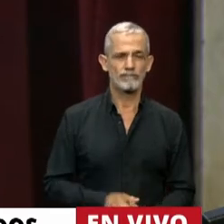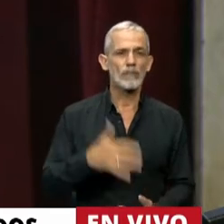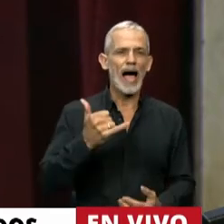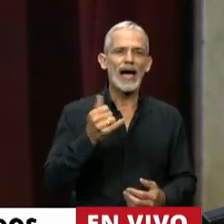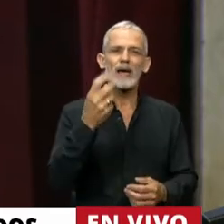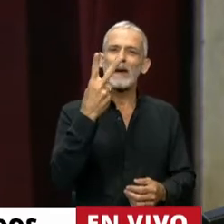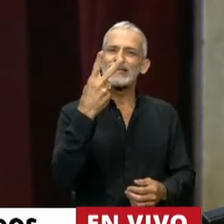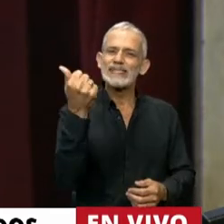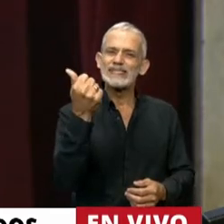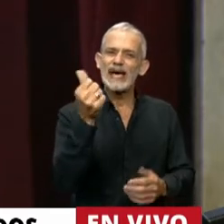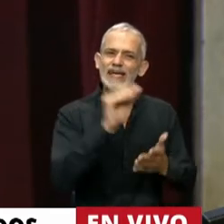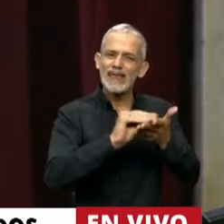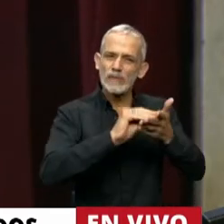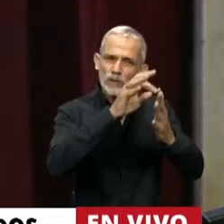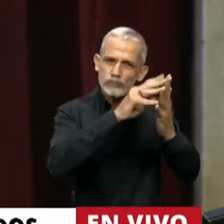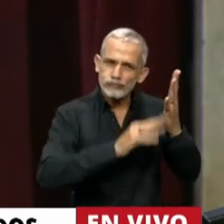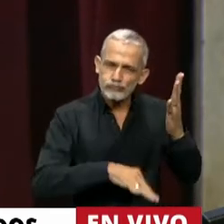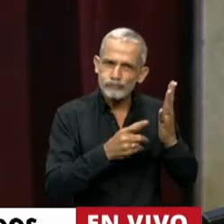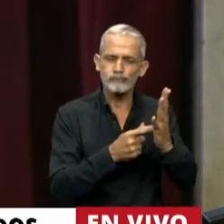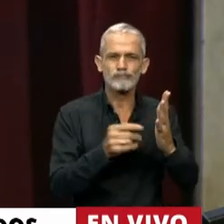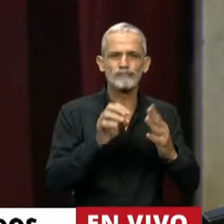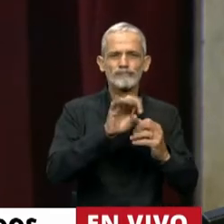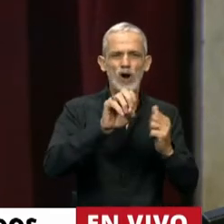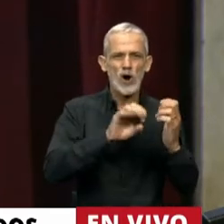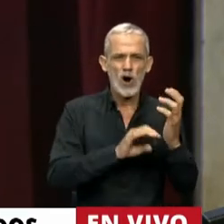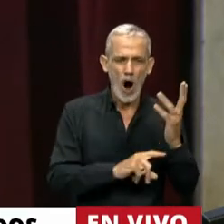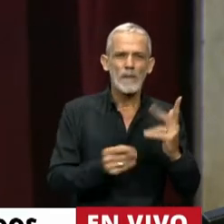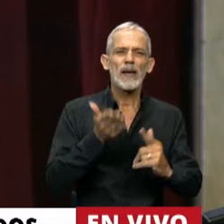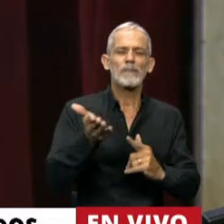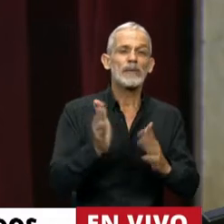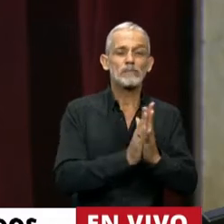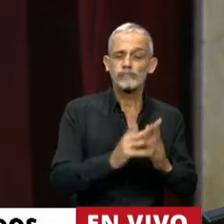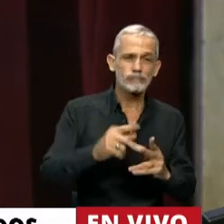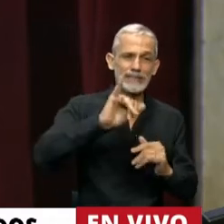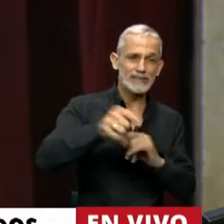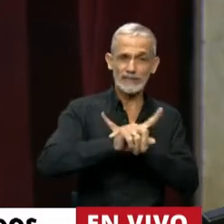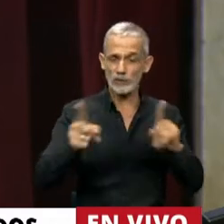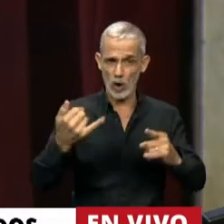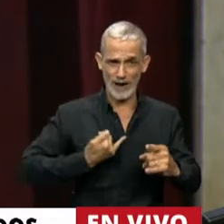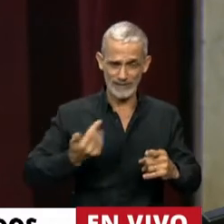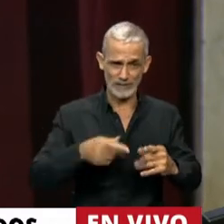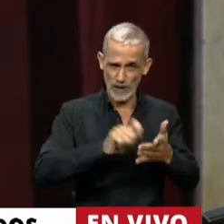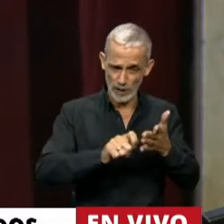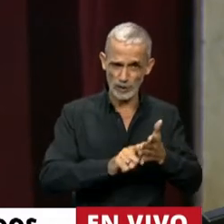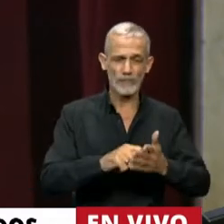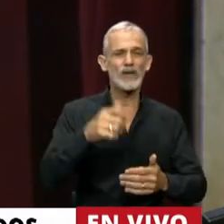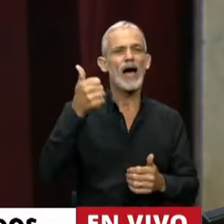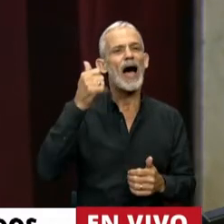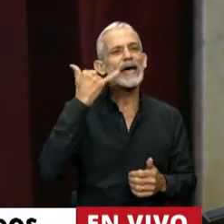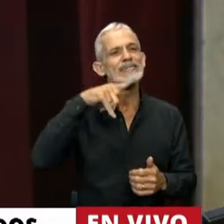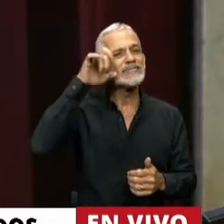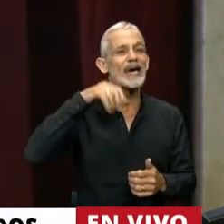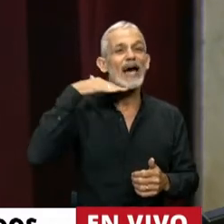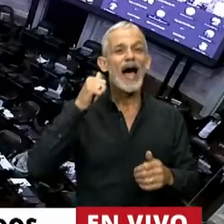Tenemos 26 diputados a los que les voy a pedir el sentido de su voto. Diputado Aicega